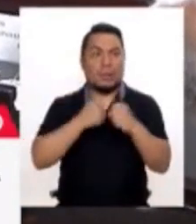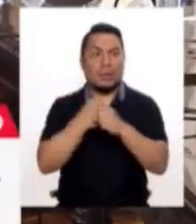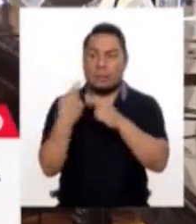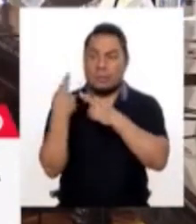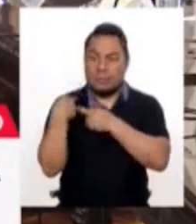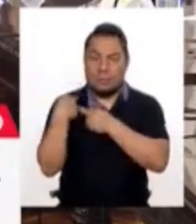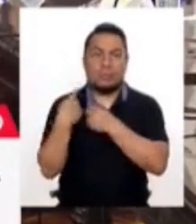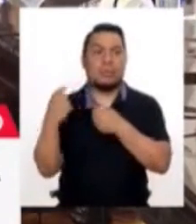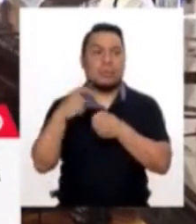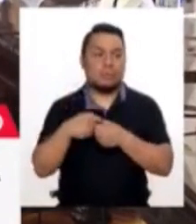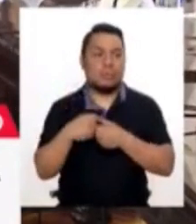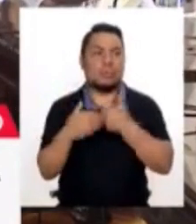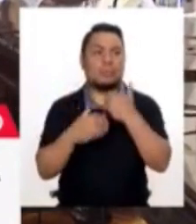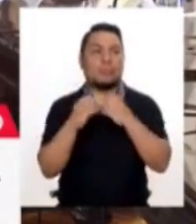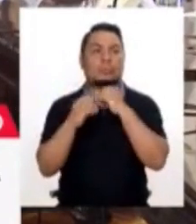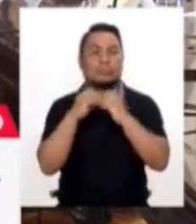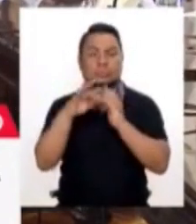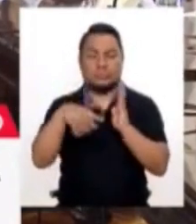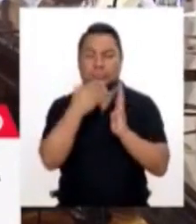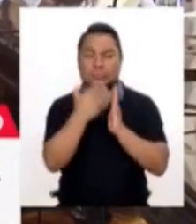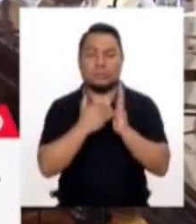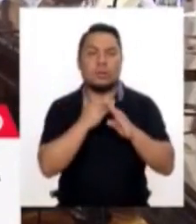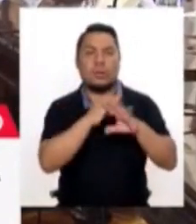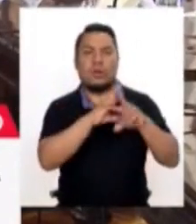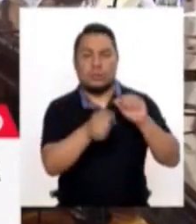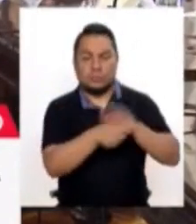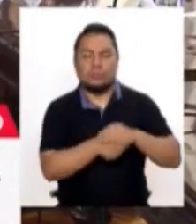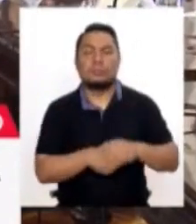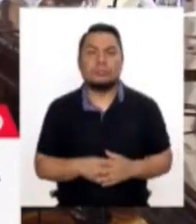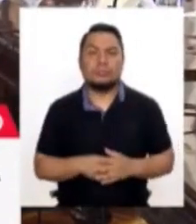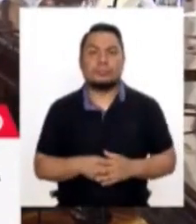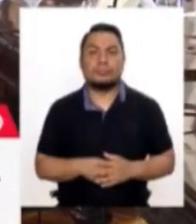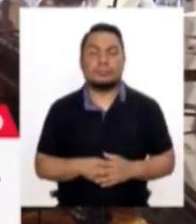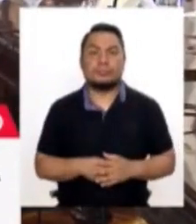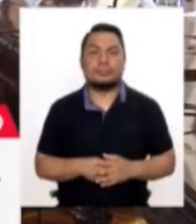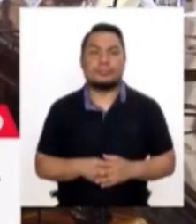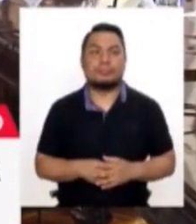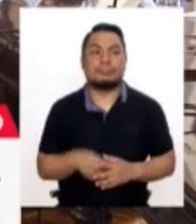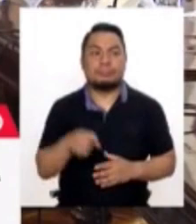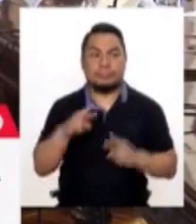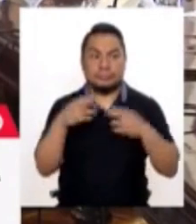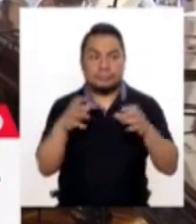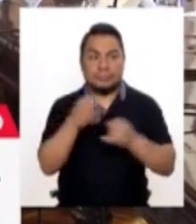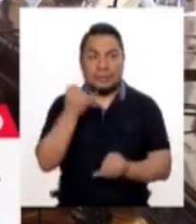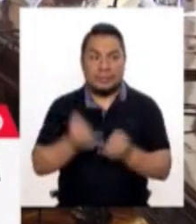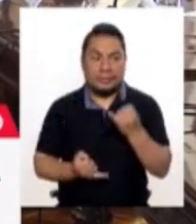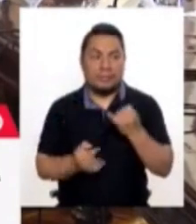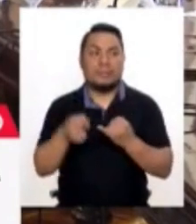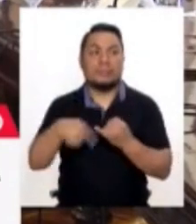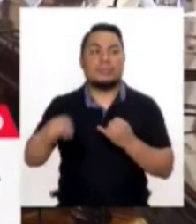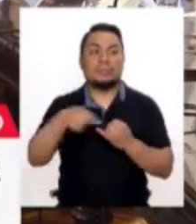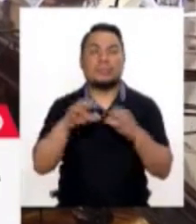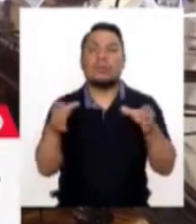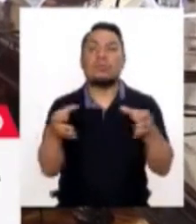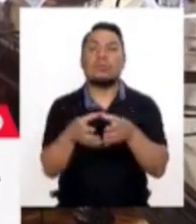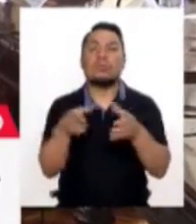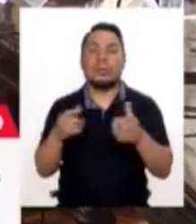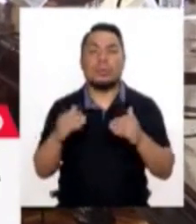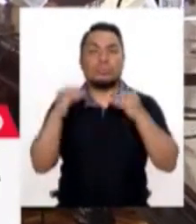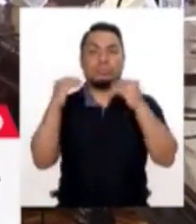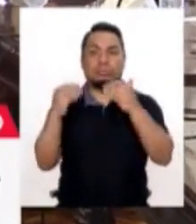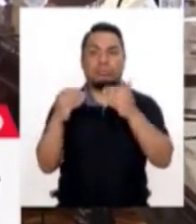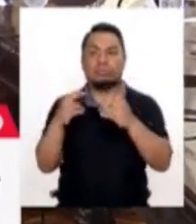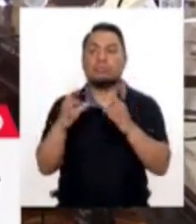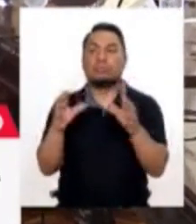a sumarse a la agenda anticorrupción. De esta manera se llevó a cabo la sesión extraordinaria de la Comisión de